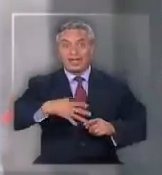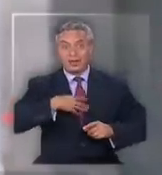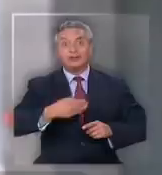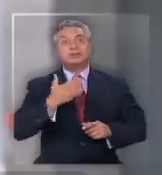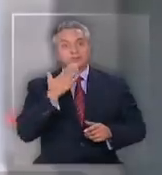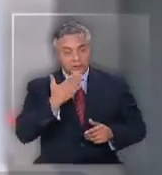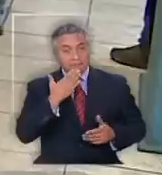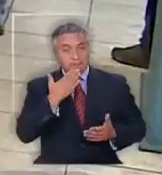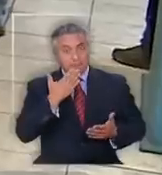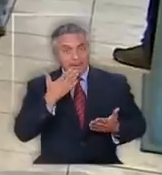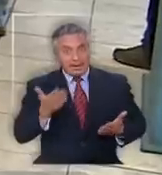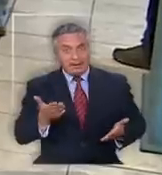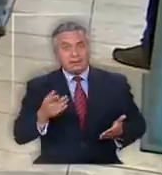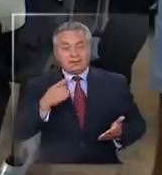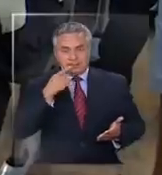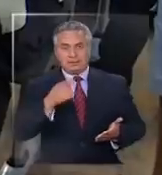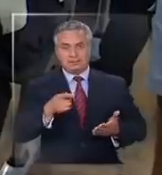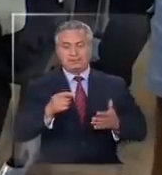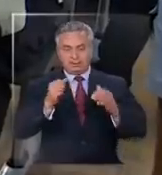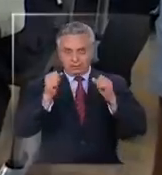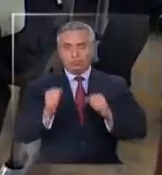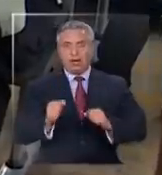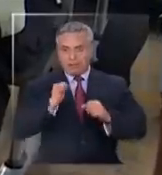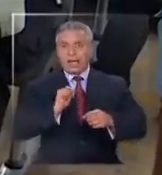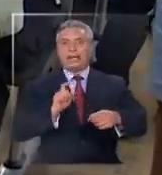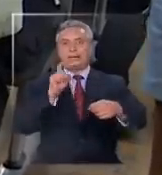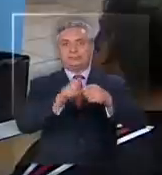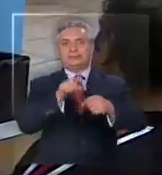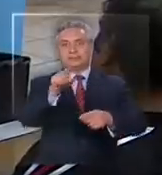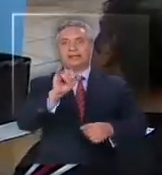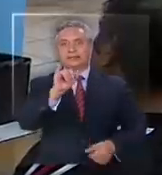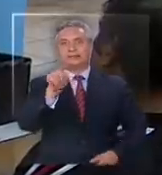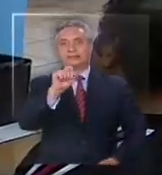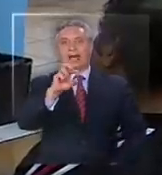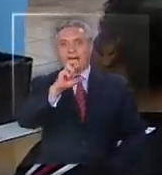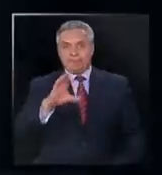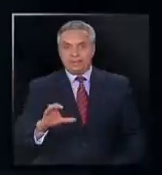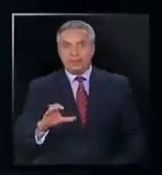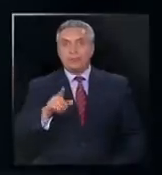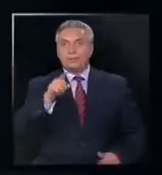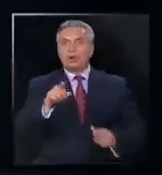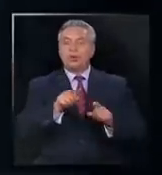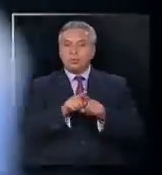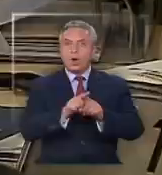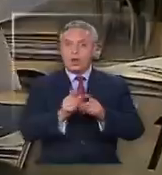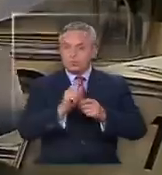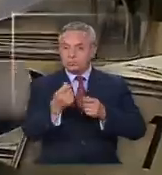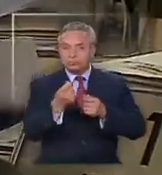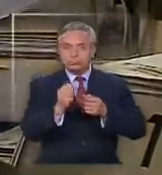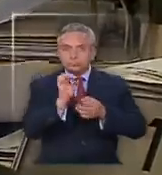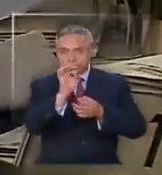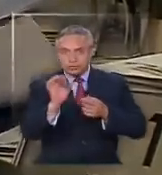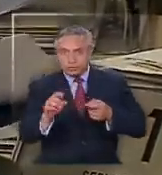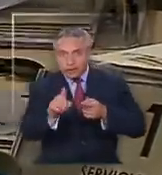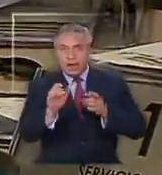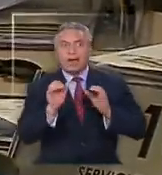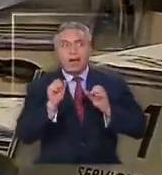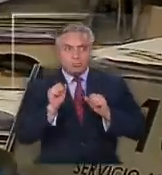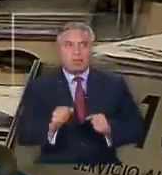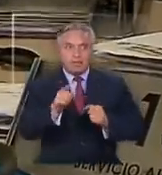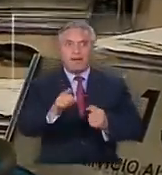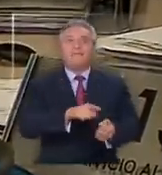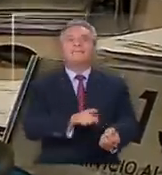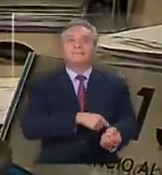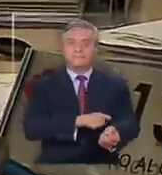puede querer pertenecer a un ISAPRE, por ejemplo, pero la forma en que se paga la tarificación puede implicar que esa